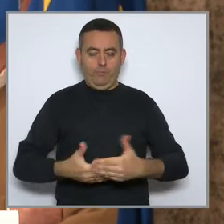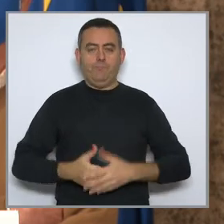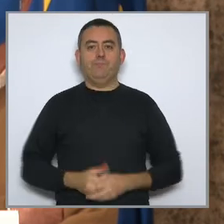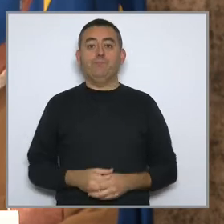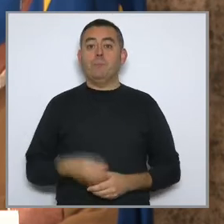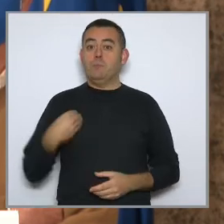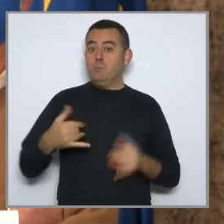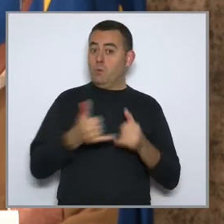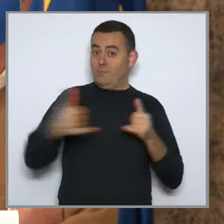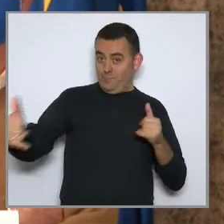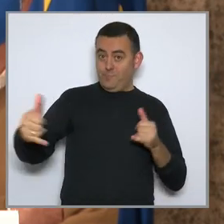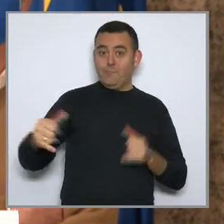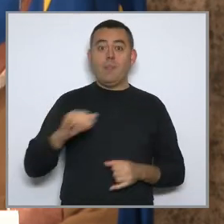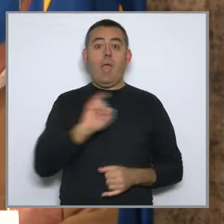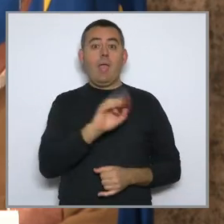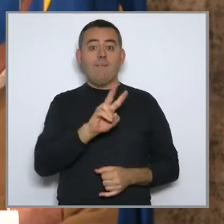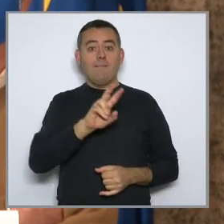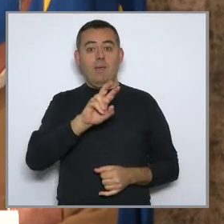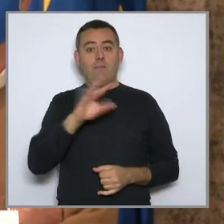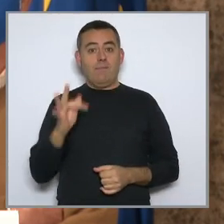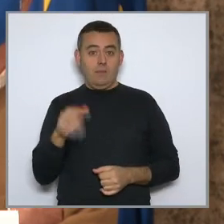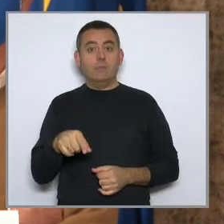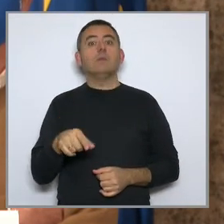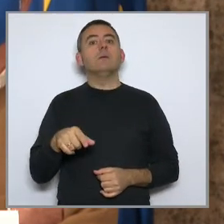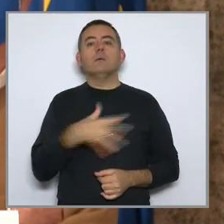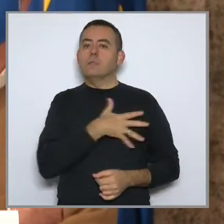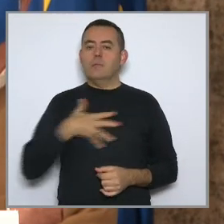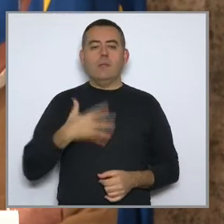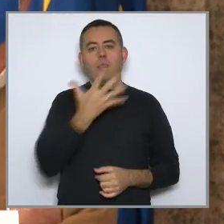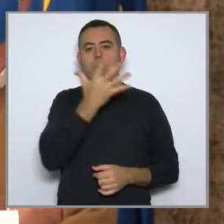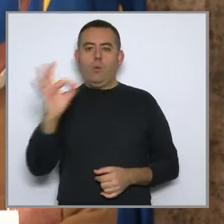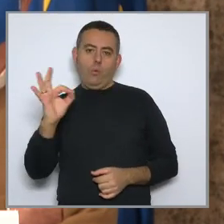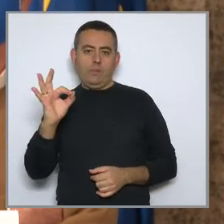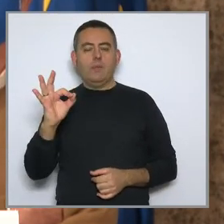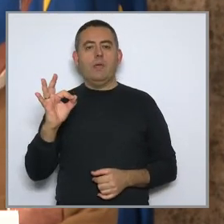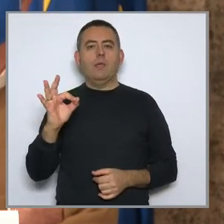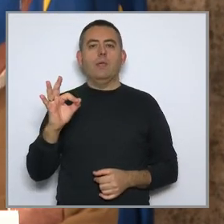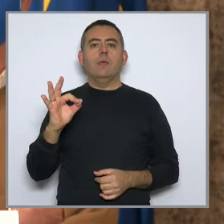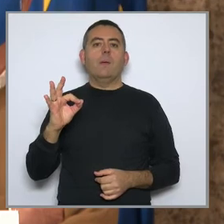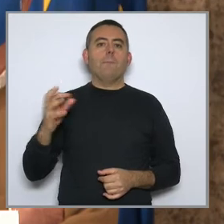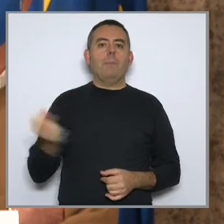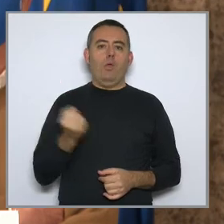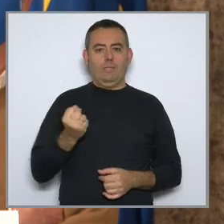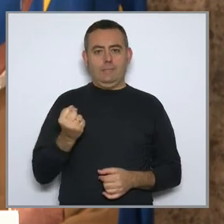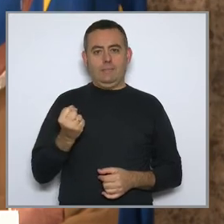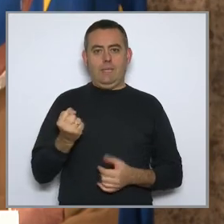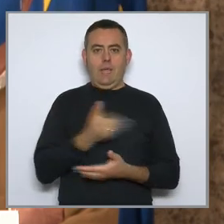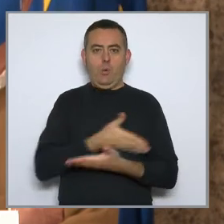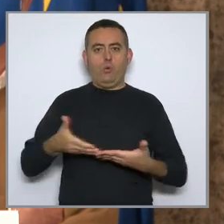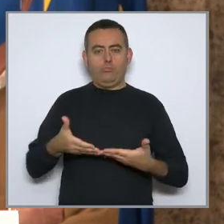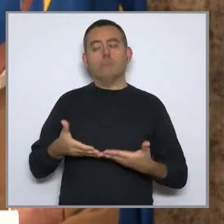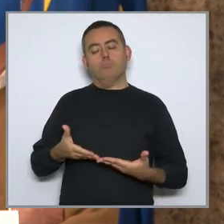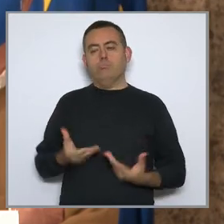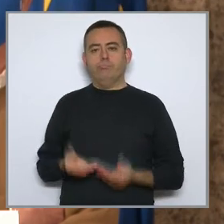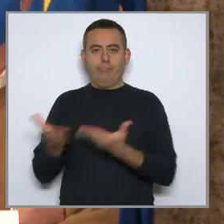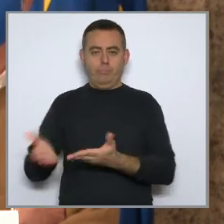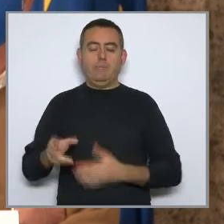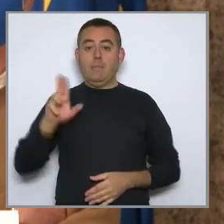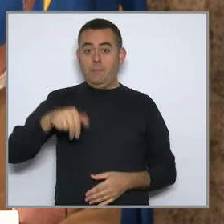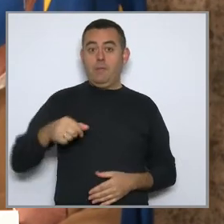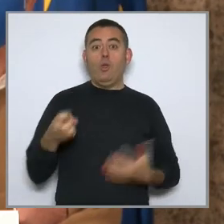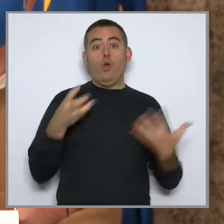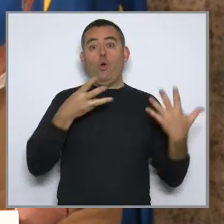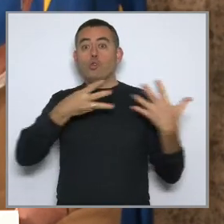IBF pretende movilizar 50 millones de euros. Y, por otro lado, una línea de préstamos participativos hasta 800.000